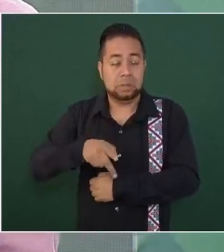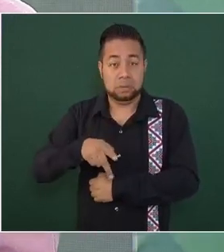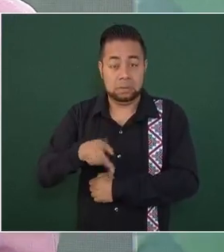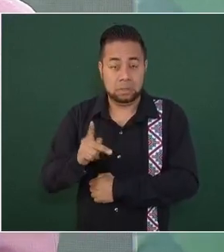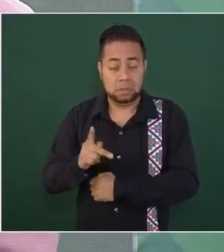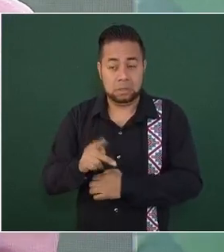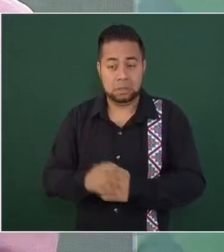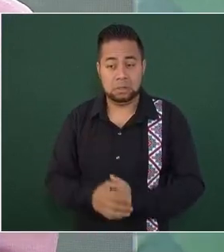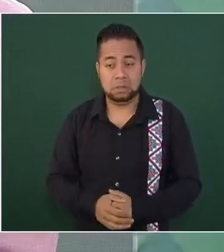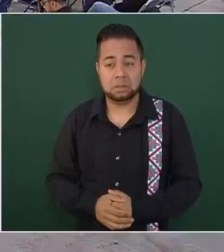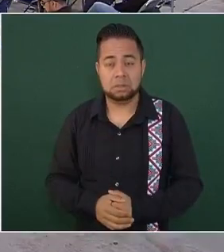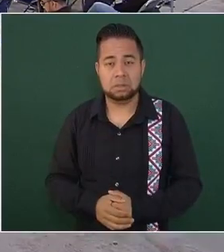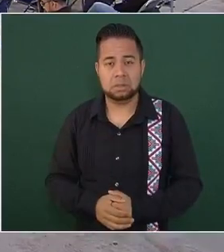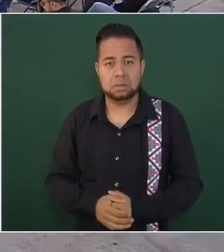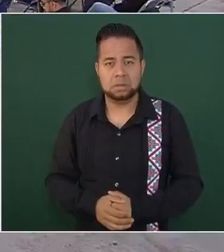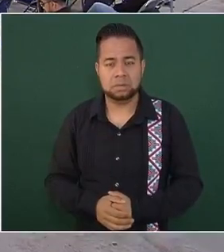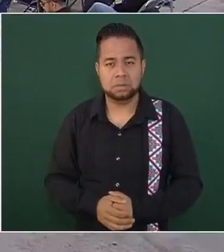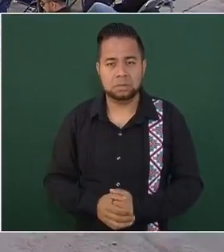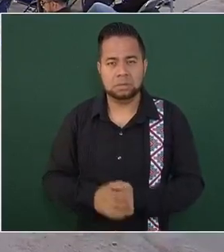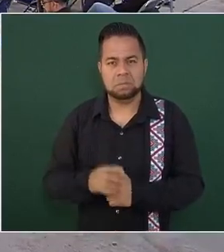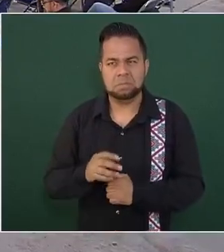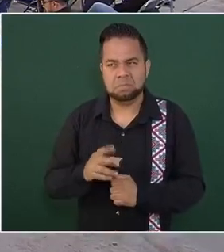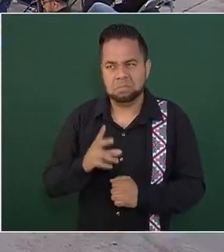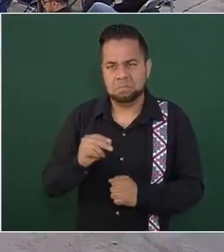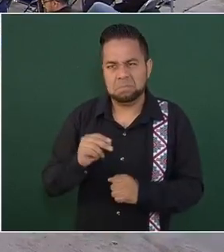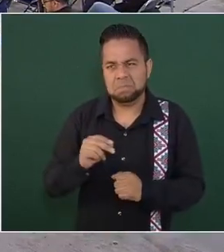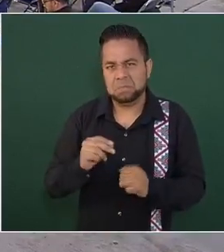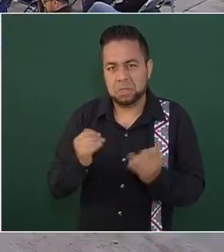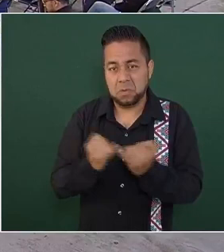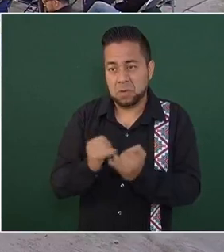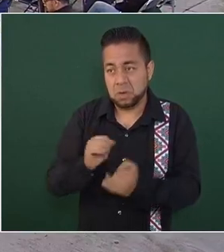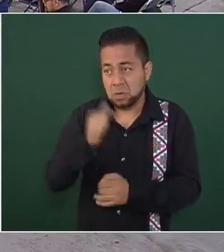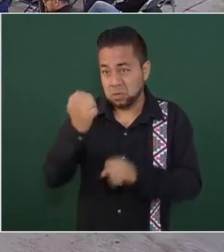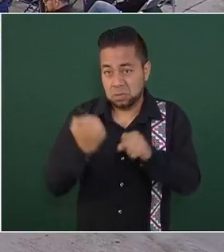está como en otros estados